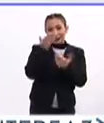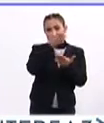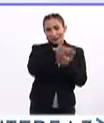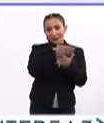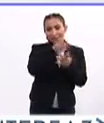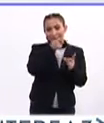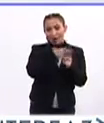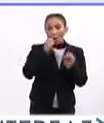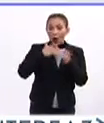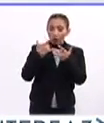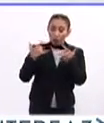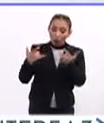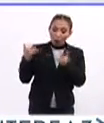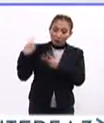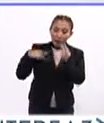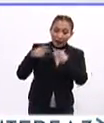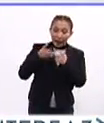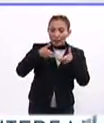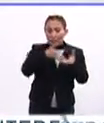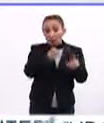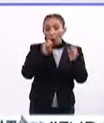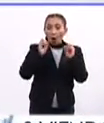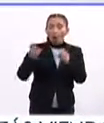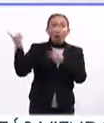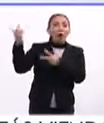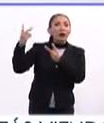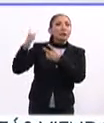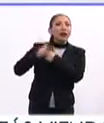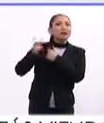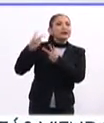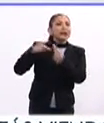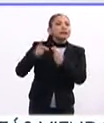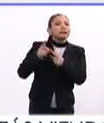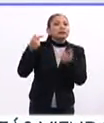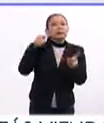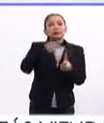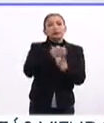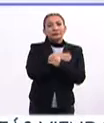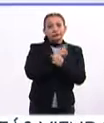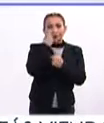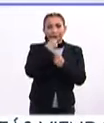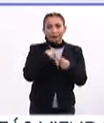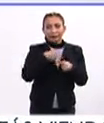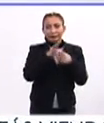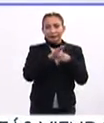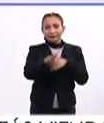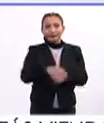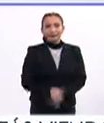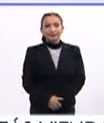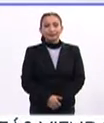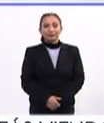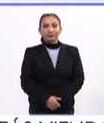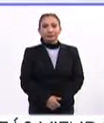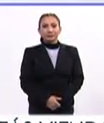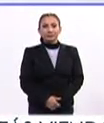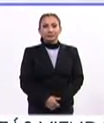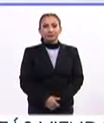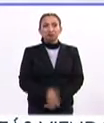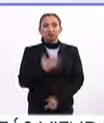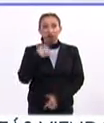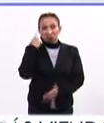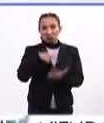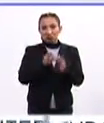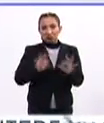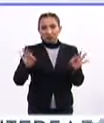durante su trayecto o en sus orígenes? ¿Cuál es la intención de la educación para los migrantes? Bueno, yo creo